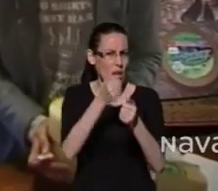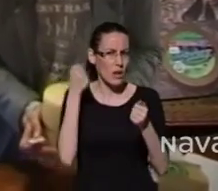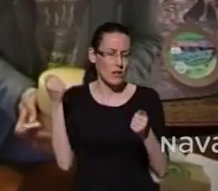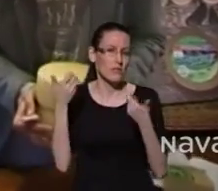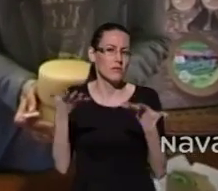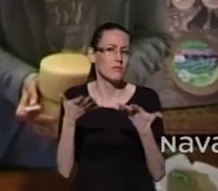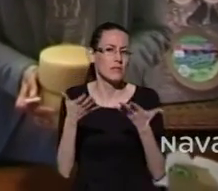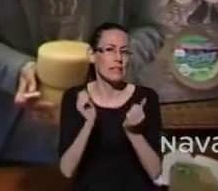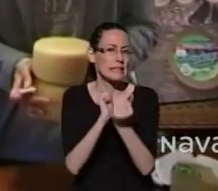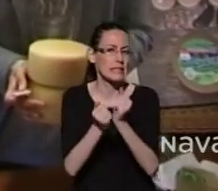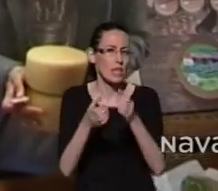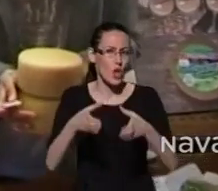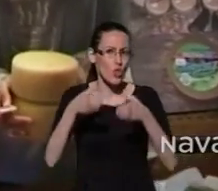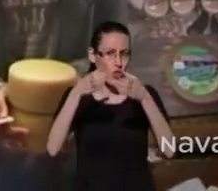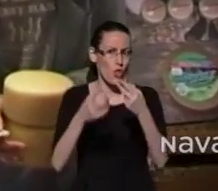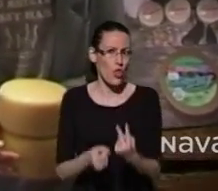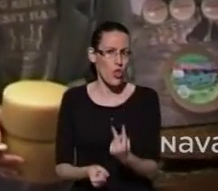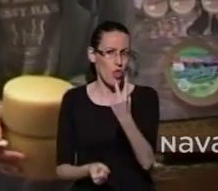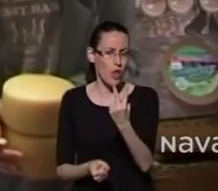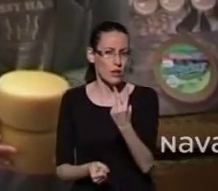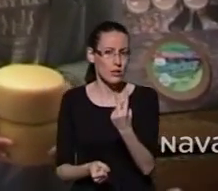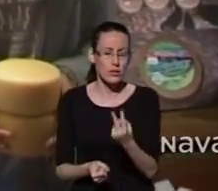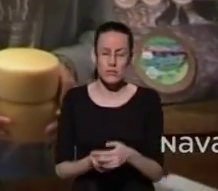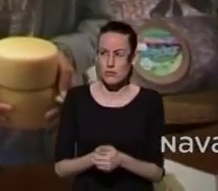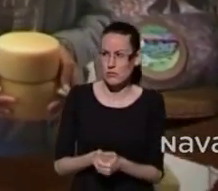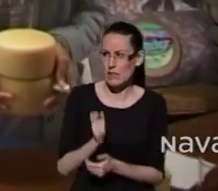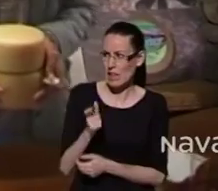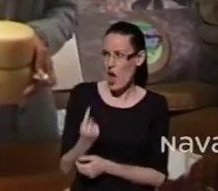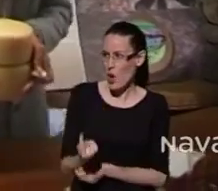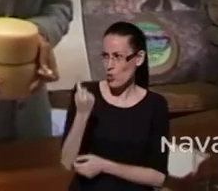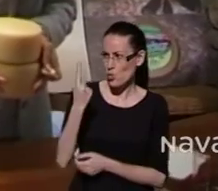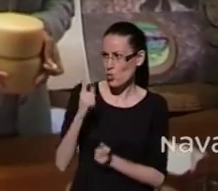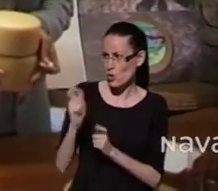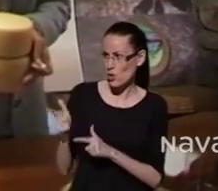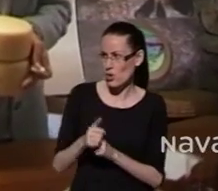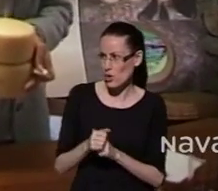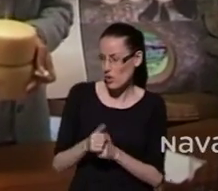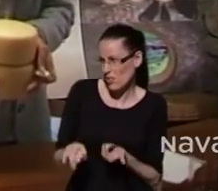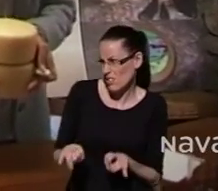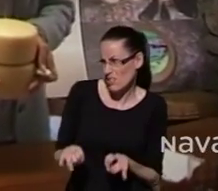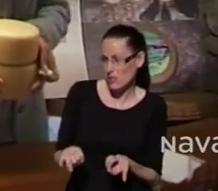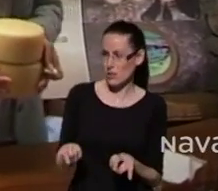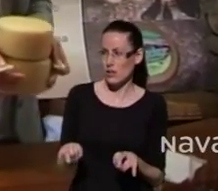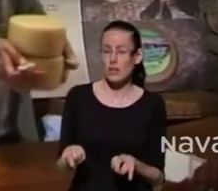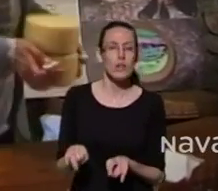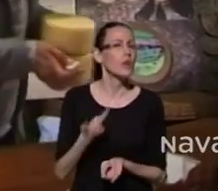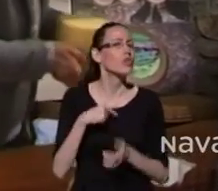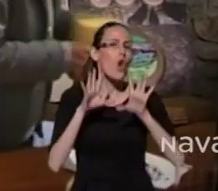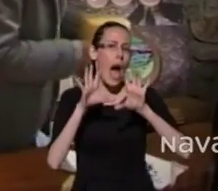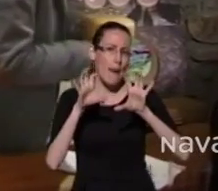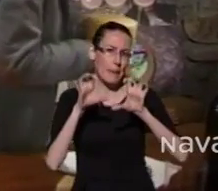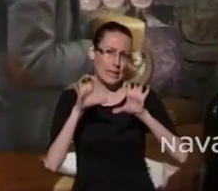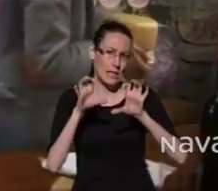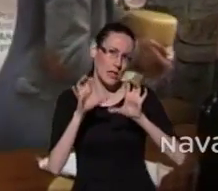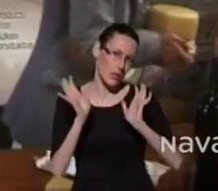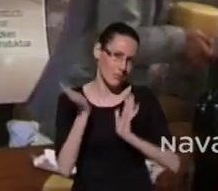dos quesos, uh-huh. ¿Eh? Pues que siempre se han solido llevar uno, no sé. Por eso te decía yo, no sé. Pero es que estoy aprendiendo, ¿vale? Bueno,